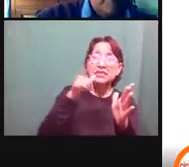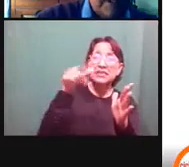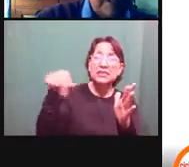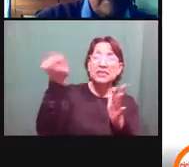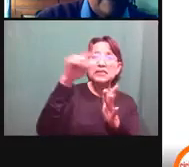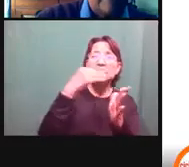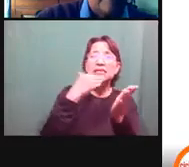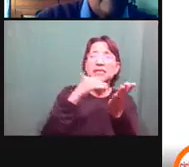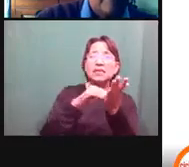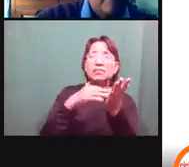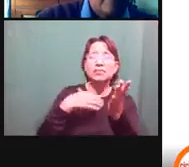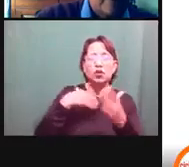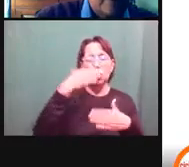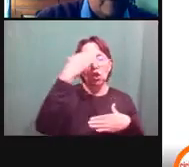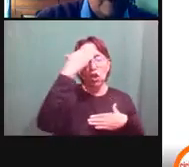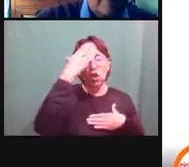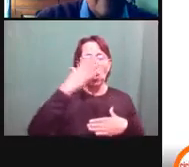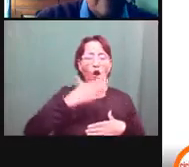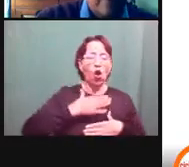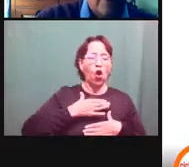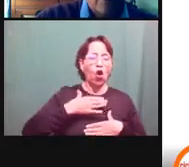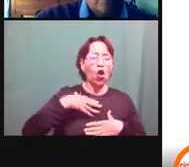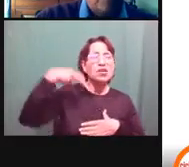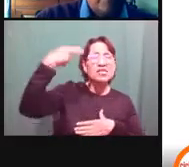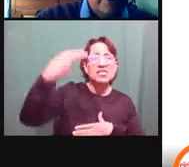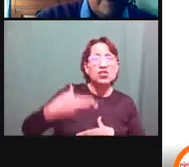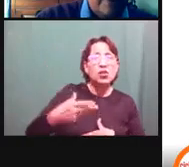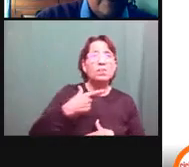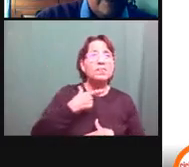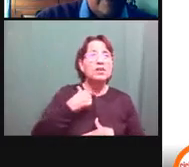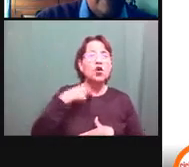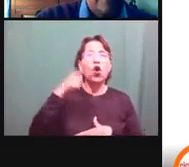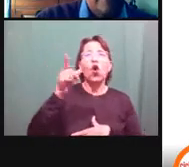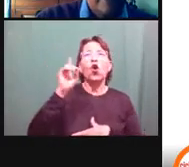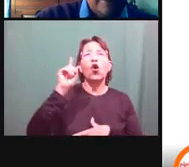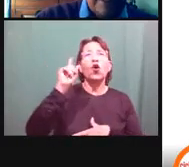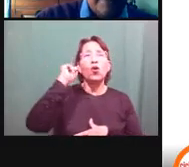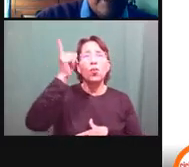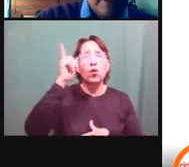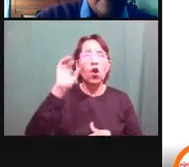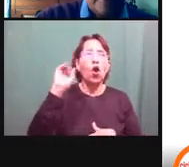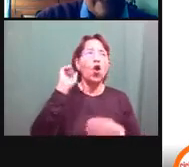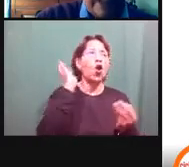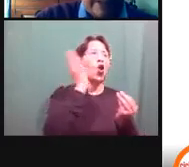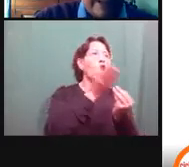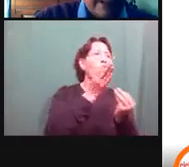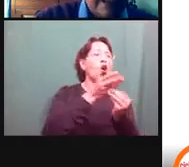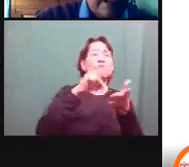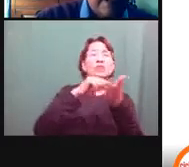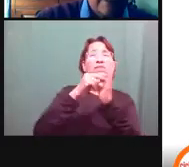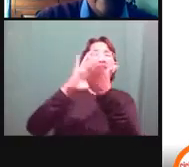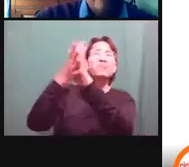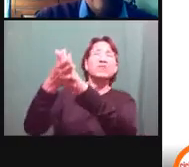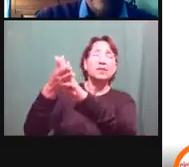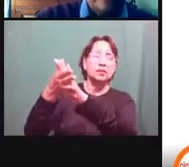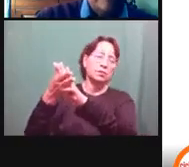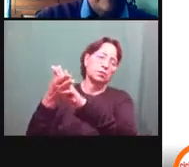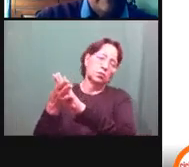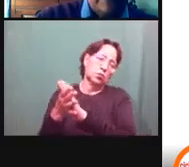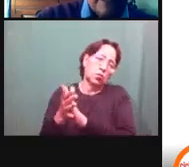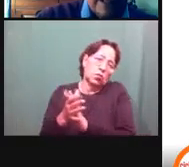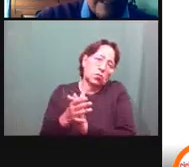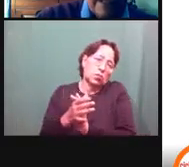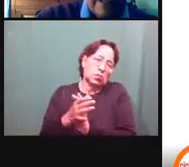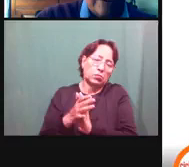nuestra conciencia o a nuestro gusto histórico o político o religioso y eliminar eso. Tiene que ser una